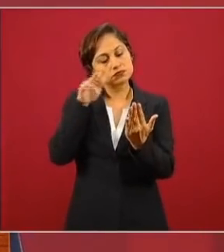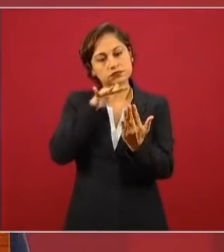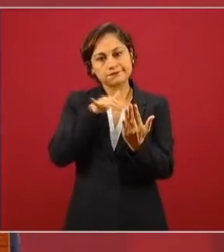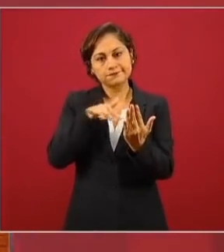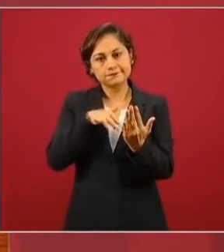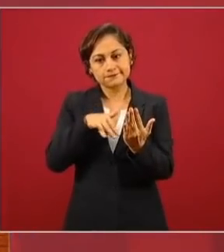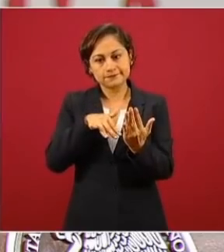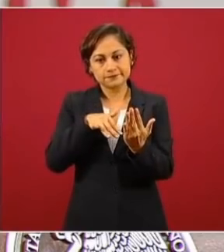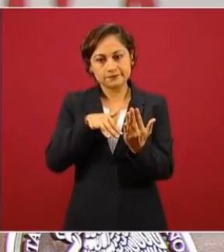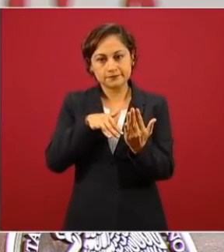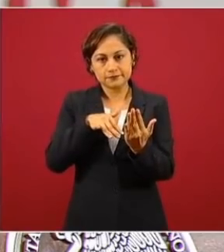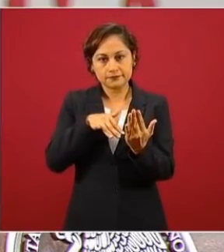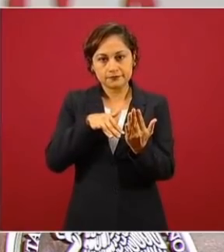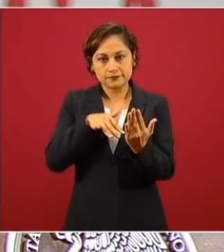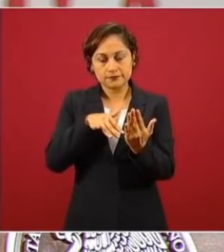y